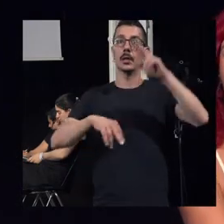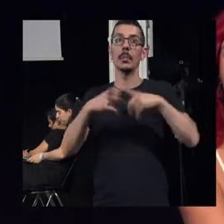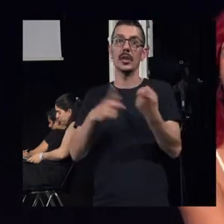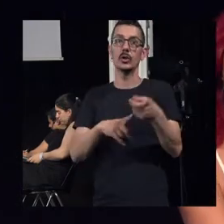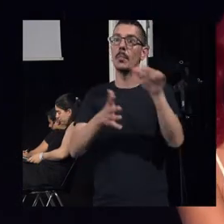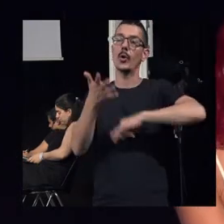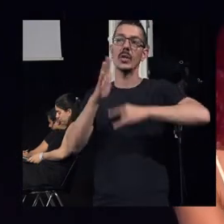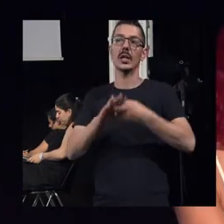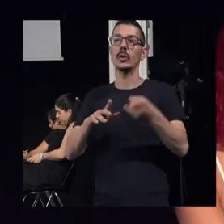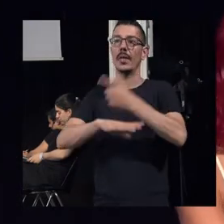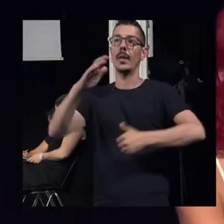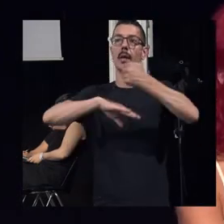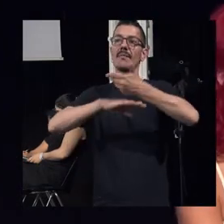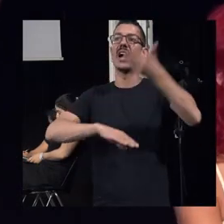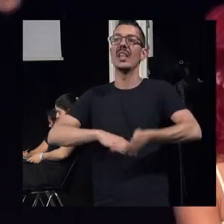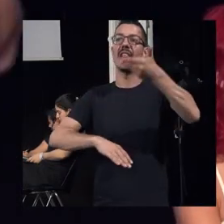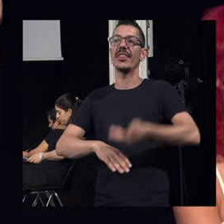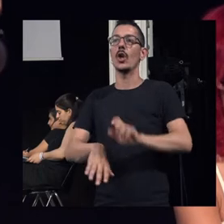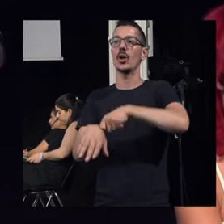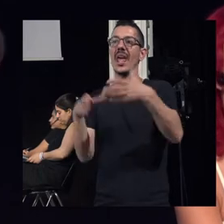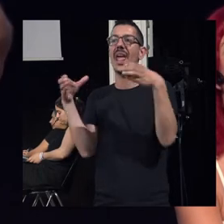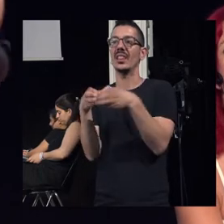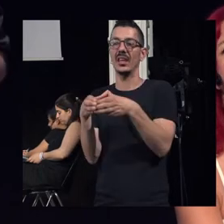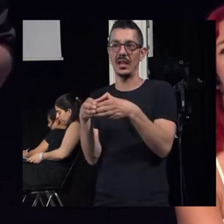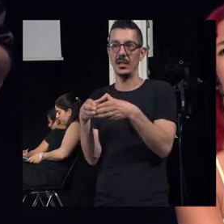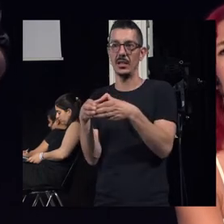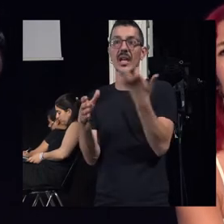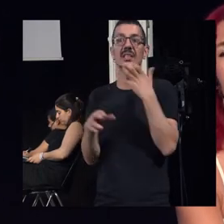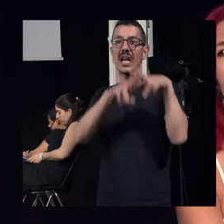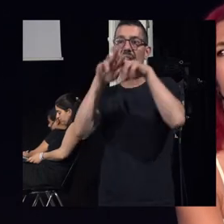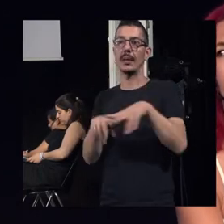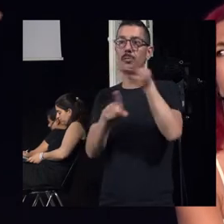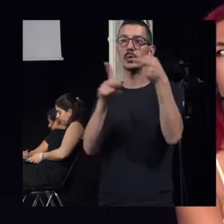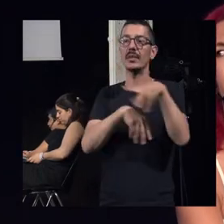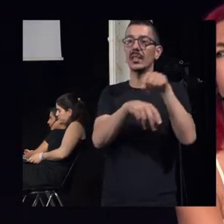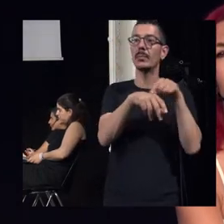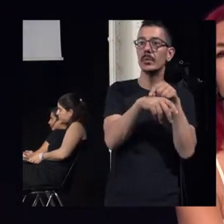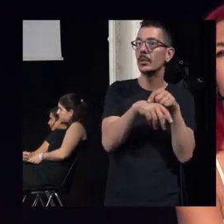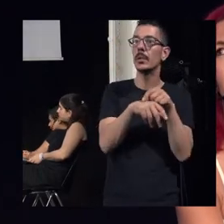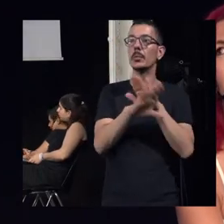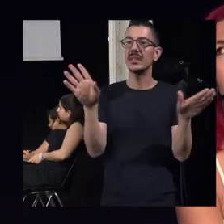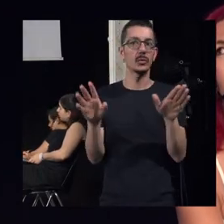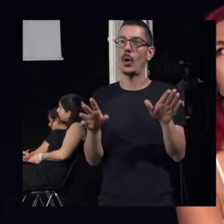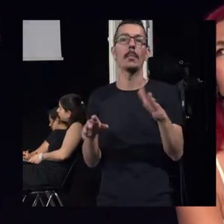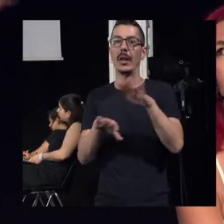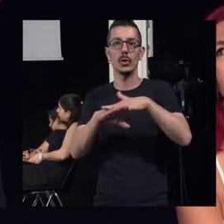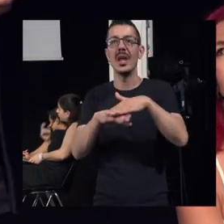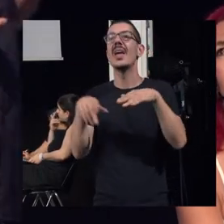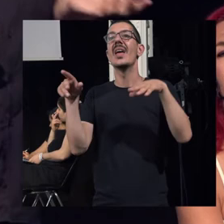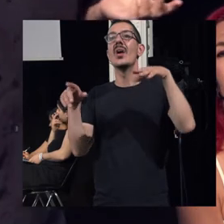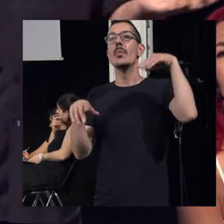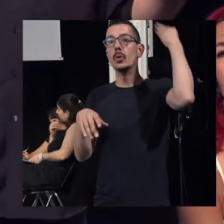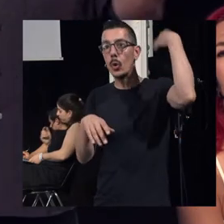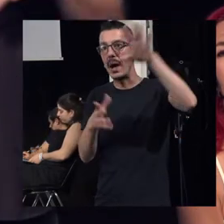étnica y hay que analizarlo. Si no se analiza eso desde la política, nos vamos a quedar cojos. O sea, se expulsó a los musulmanes, se expulsó a los judíos y se